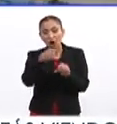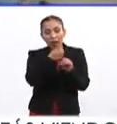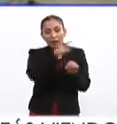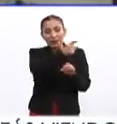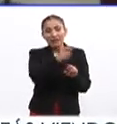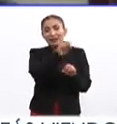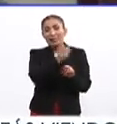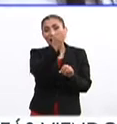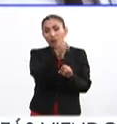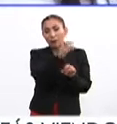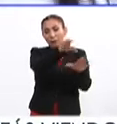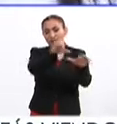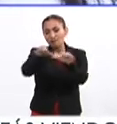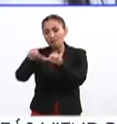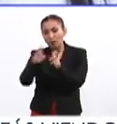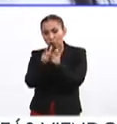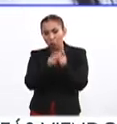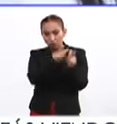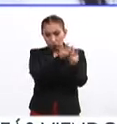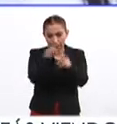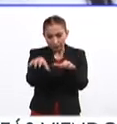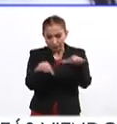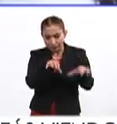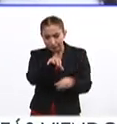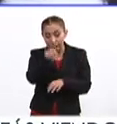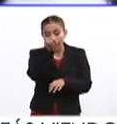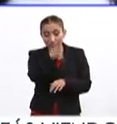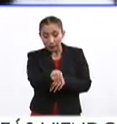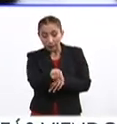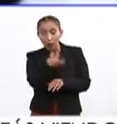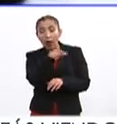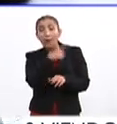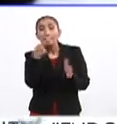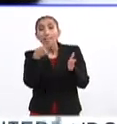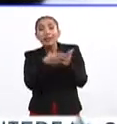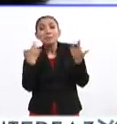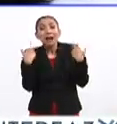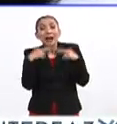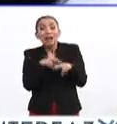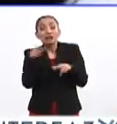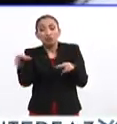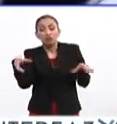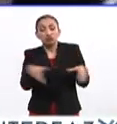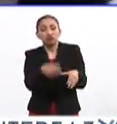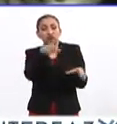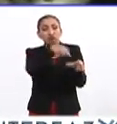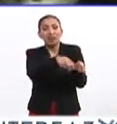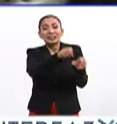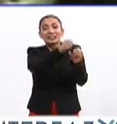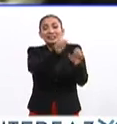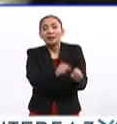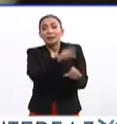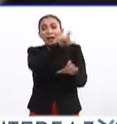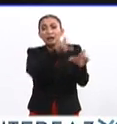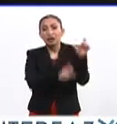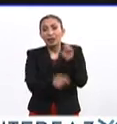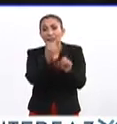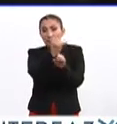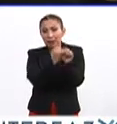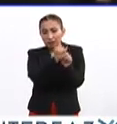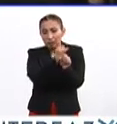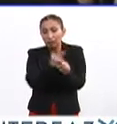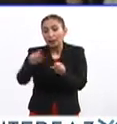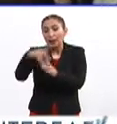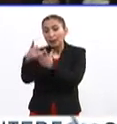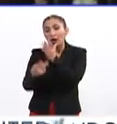en 179 cuerpos académicos. De ellos, más de 1,000 profesores formaban parte del Sistema Nacional de Investigadores